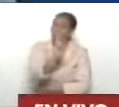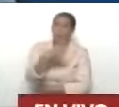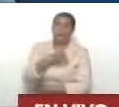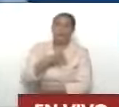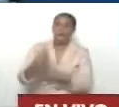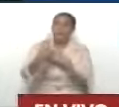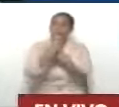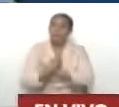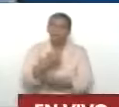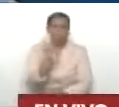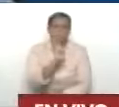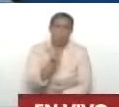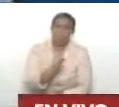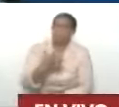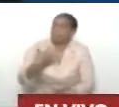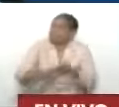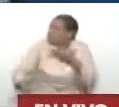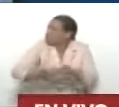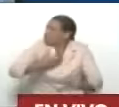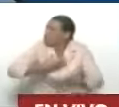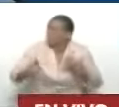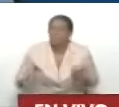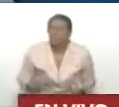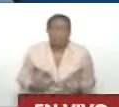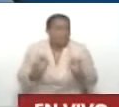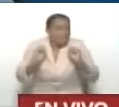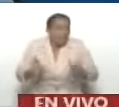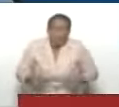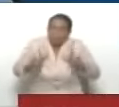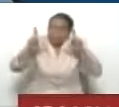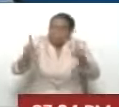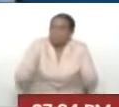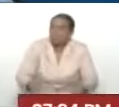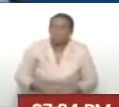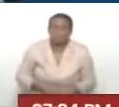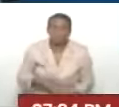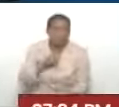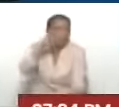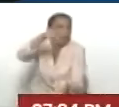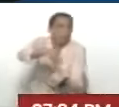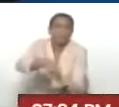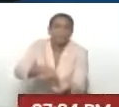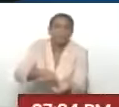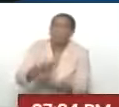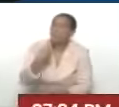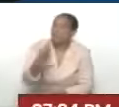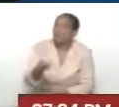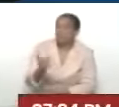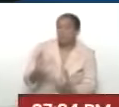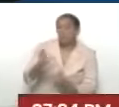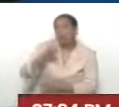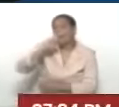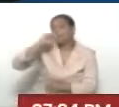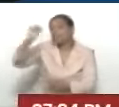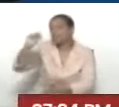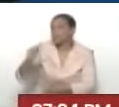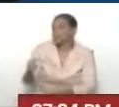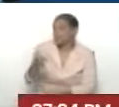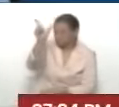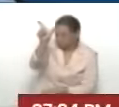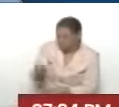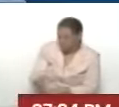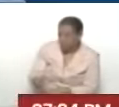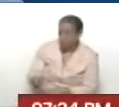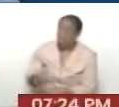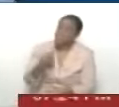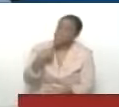poder, pase lo que pase, donde pase. Y eso no lo dijo Maduro, que sí